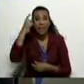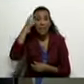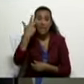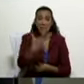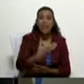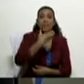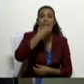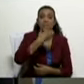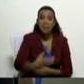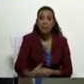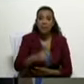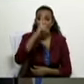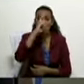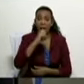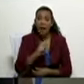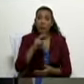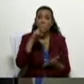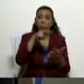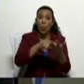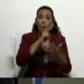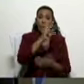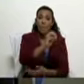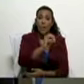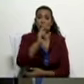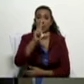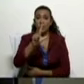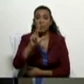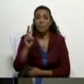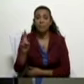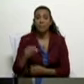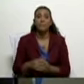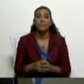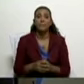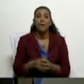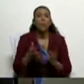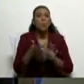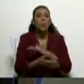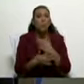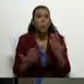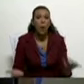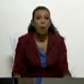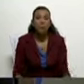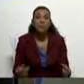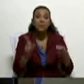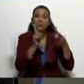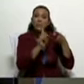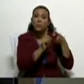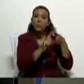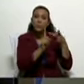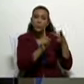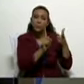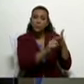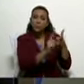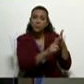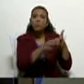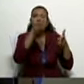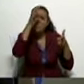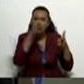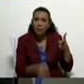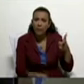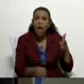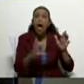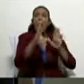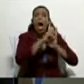3 de diciembre del 2023. Por lo que, segundo, ratifica